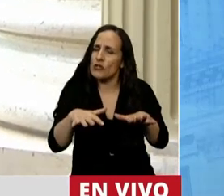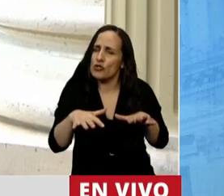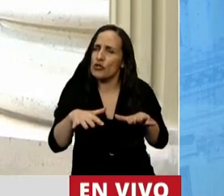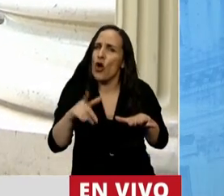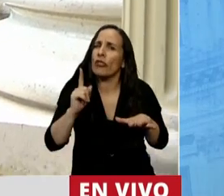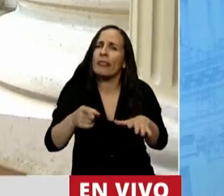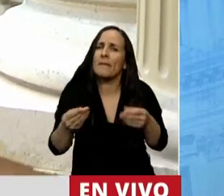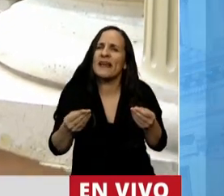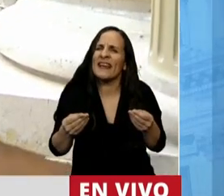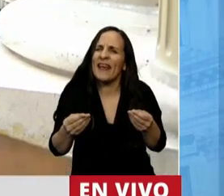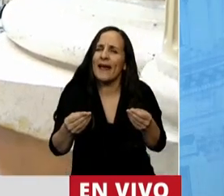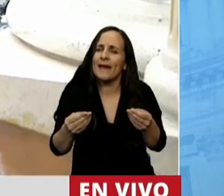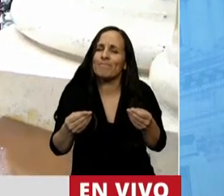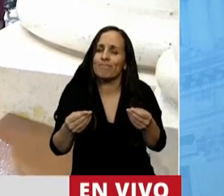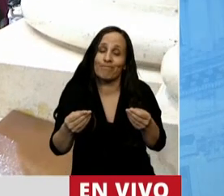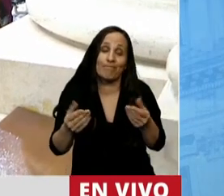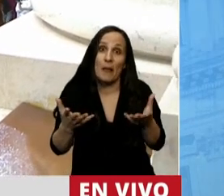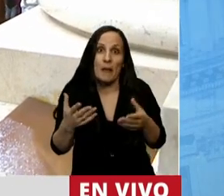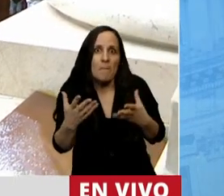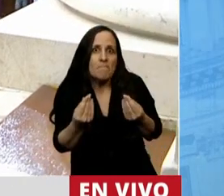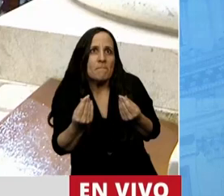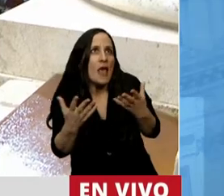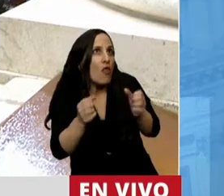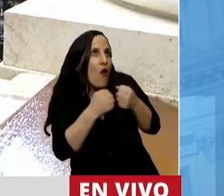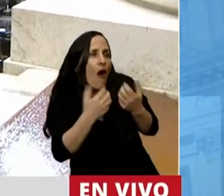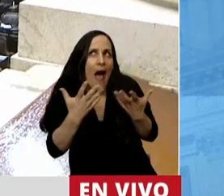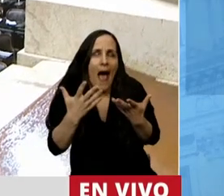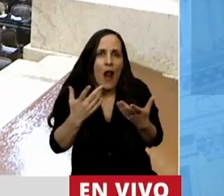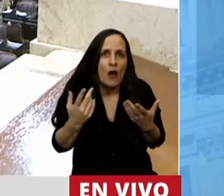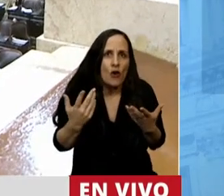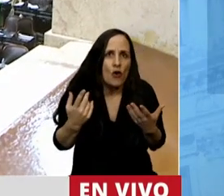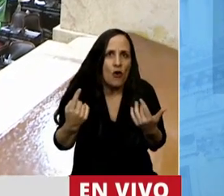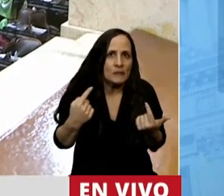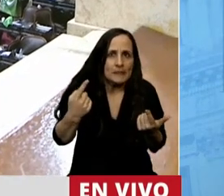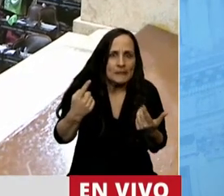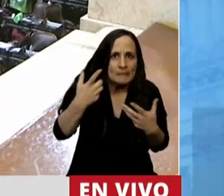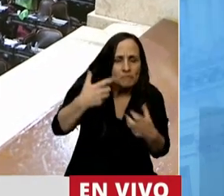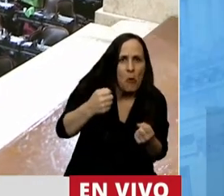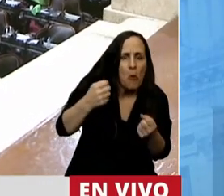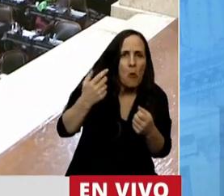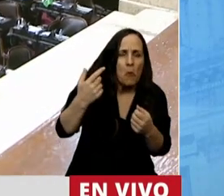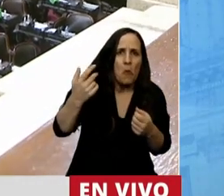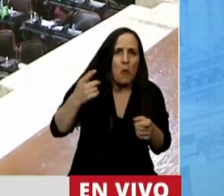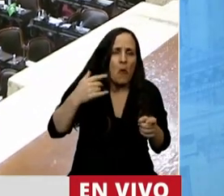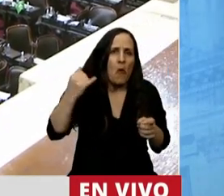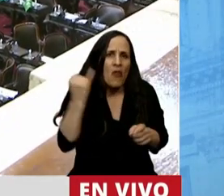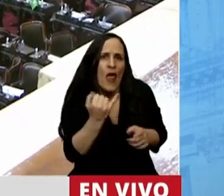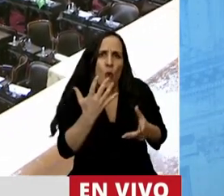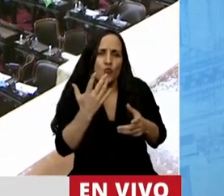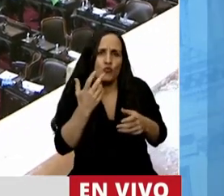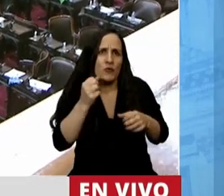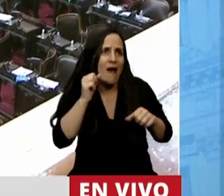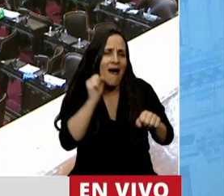el trauma que se suma al temor de ser descubiertas, denunciadas o detenidas, que más allá que